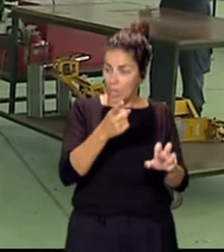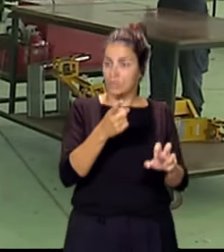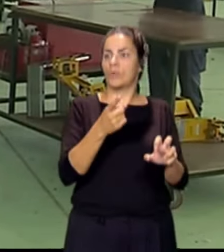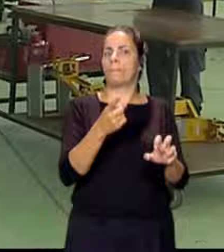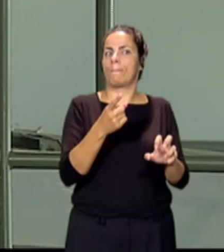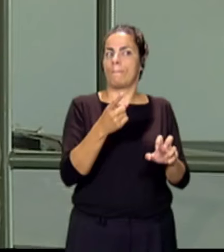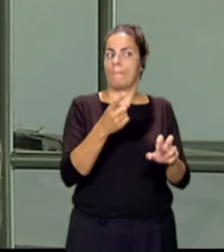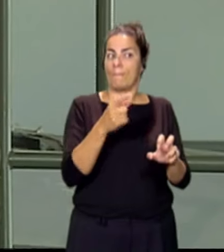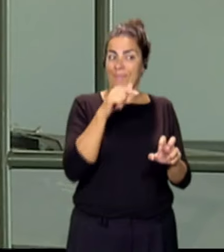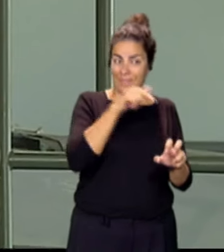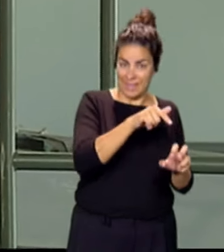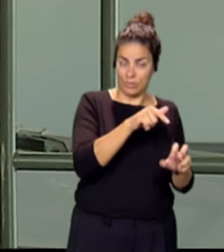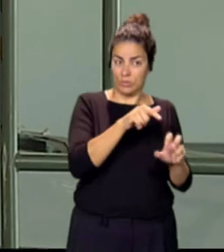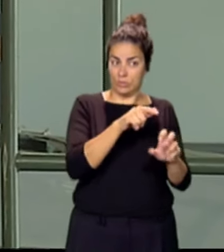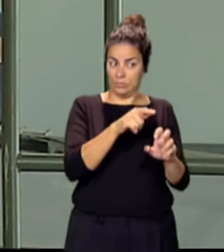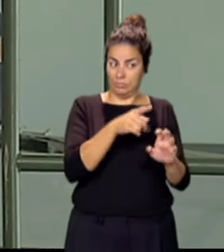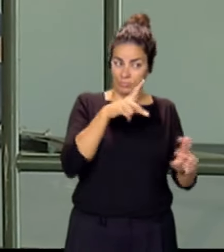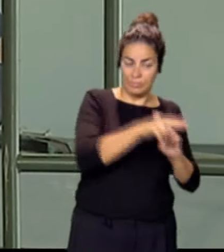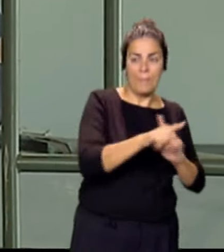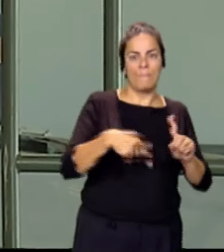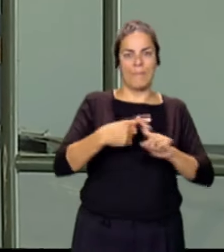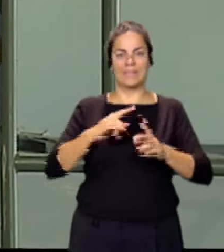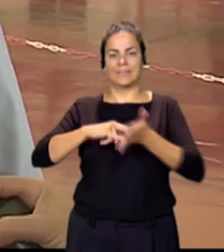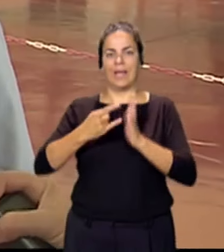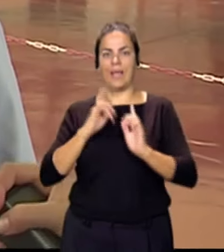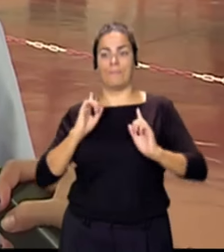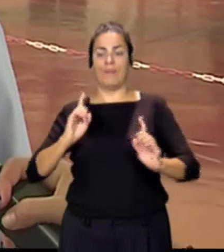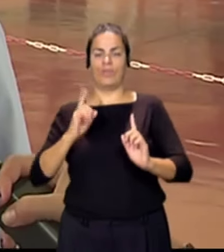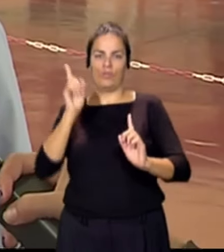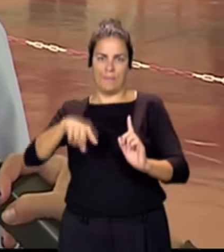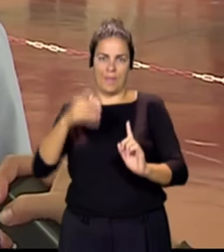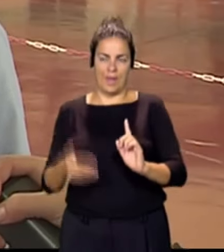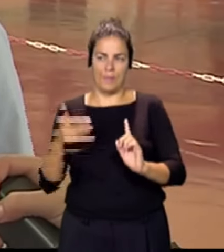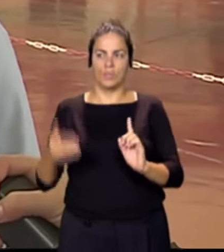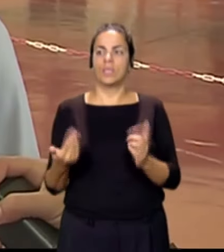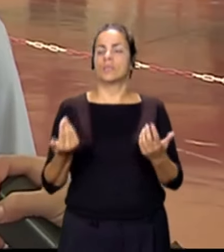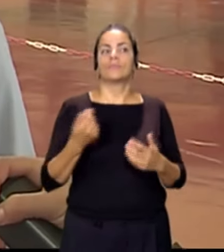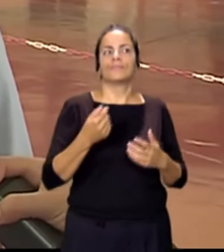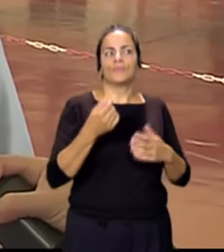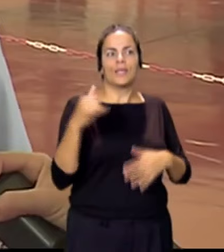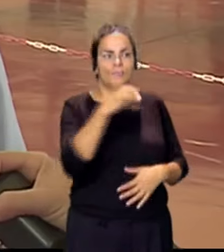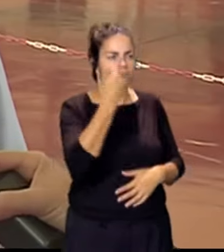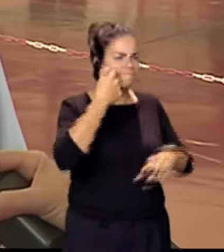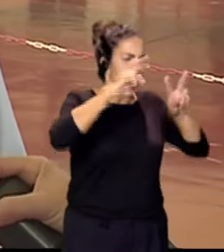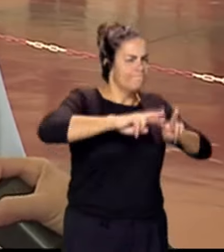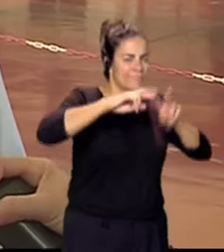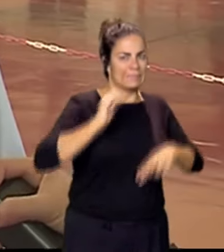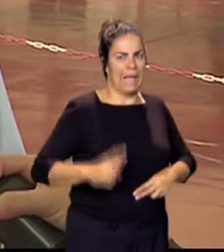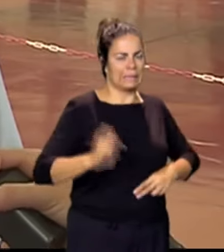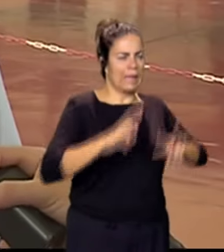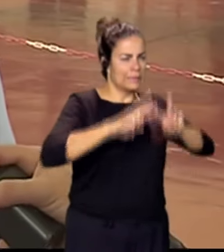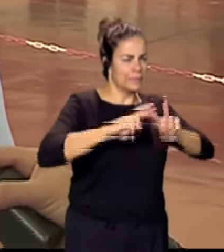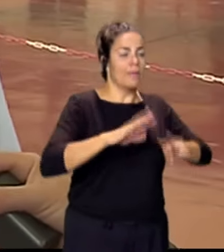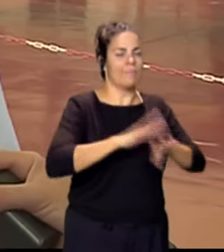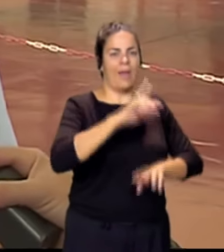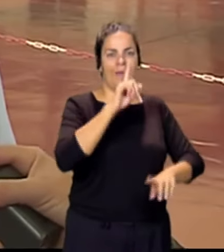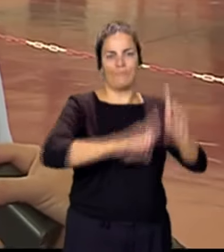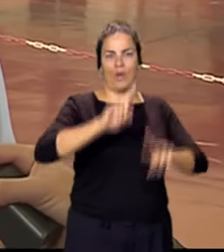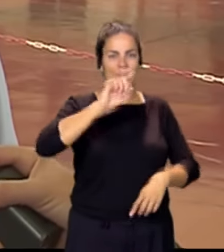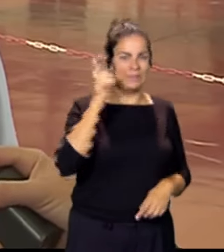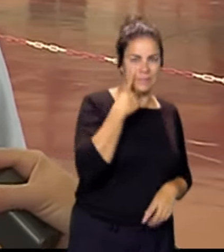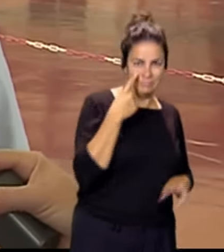también hacerlo con las técnicas de prevención inspeccionar con muchísima frecuencia las estructuras para detectar posibles problemas y labor preventiva que está centrada